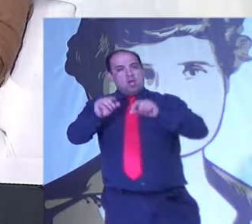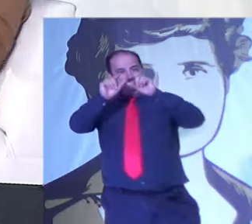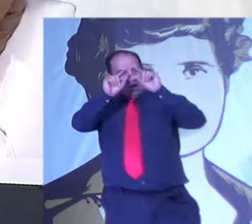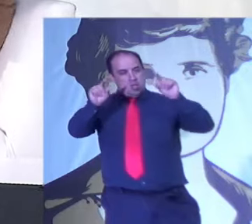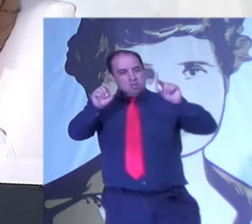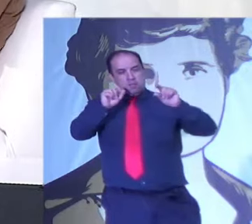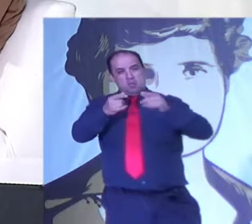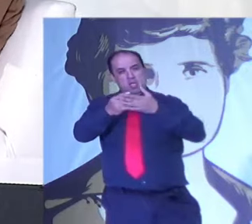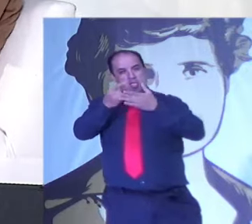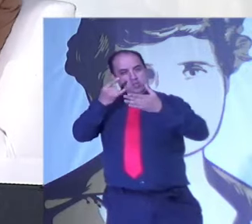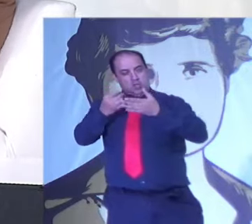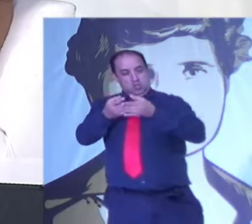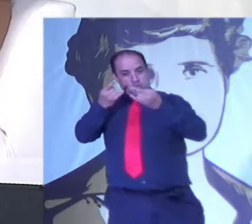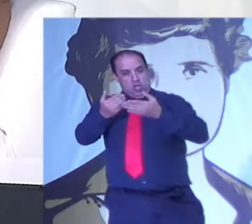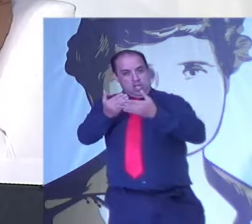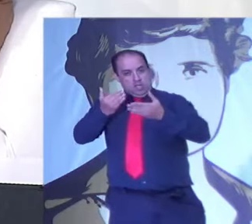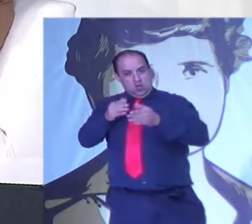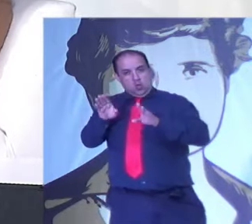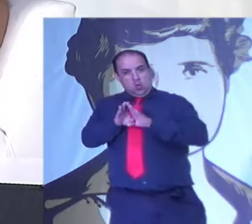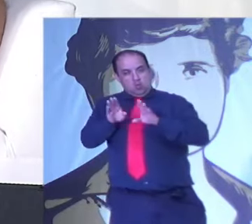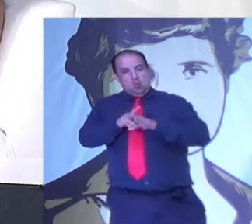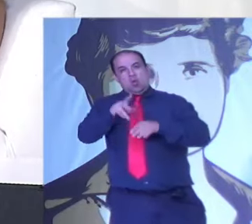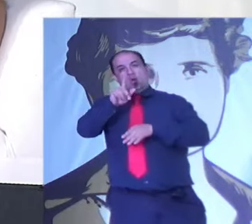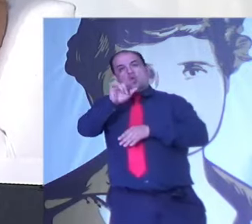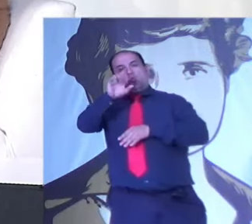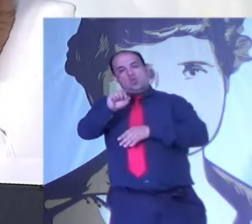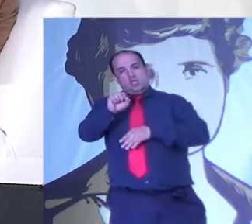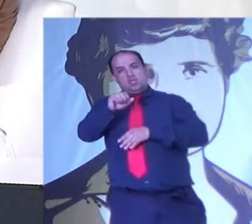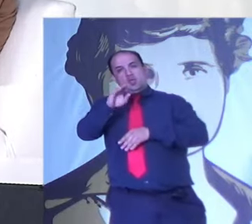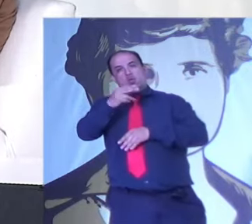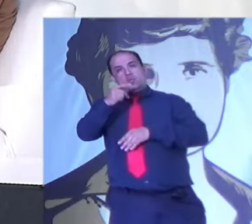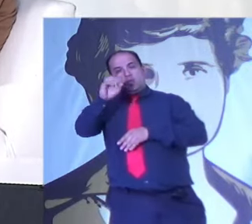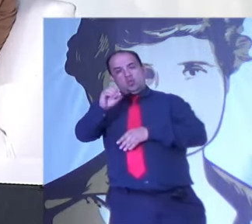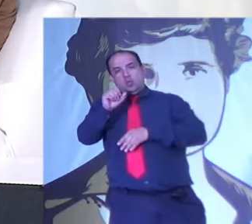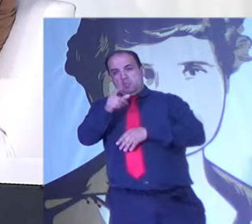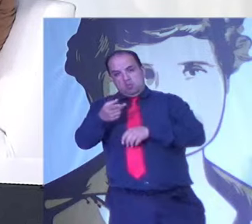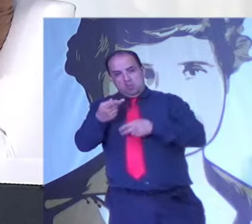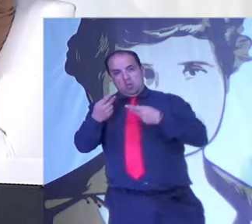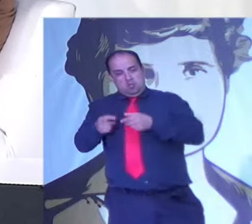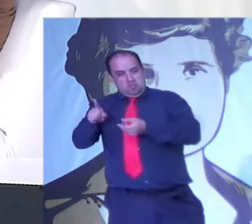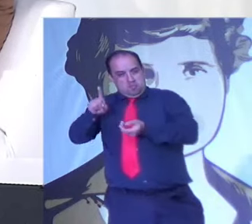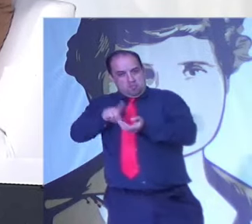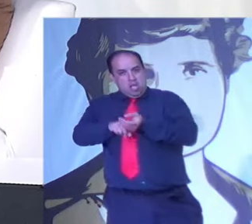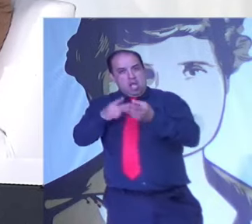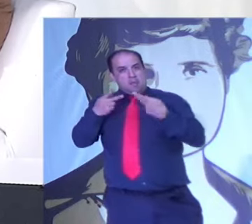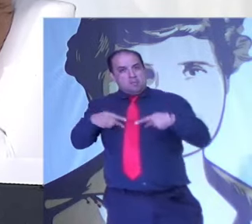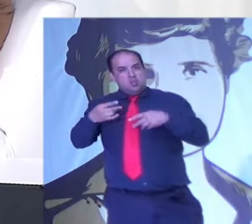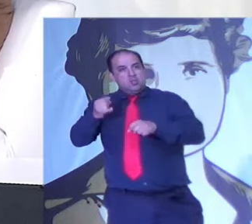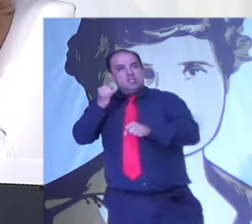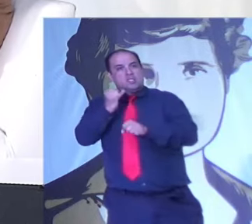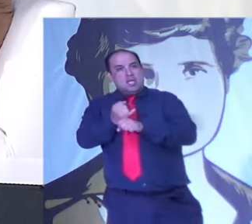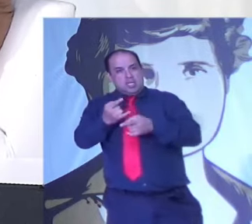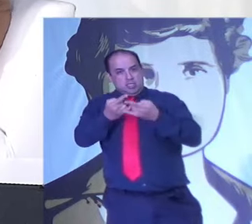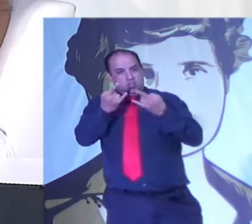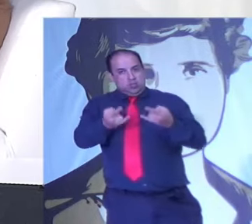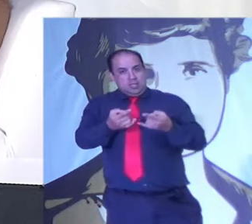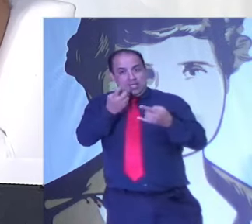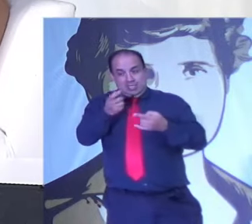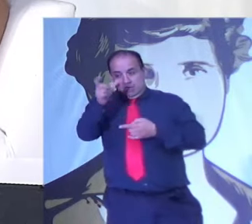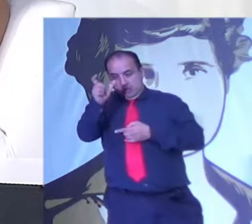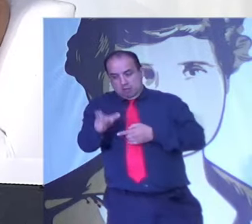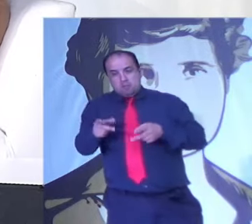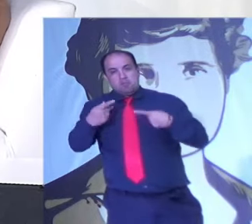el cuento anterior como propio, como Luis Humberto Crosswhite, personaje de la antología, me parece un personaje profundamente triste